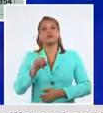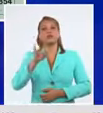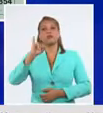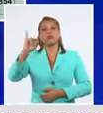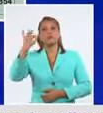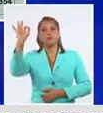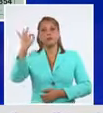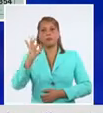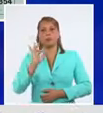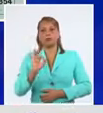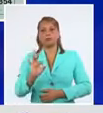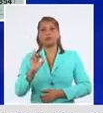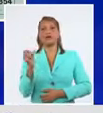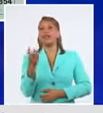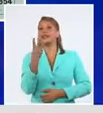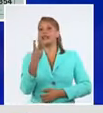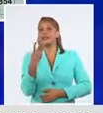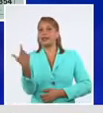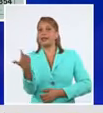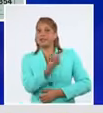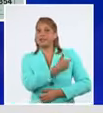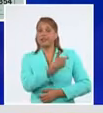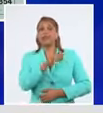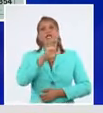53,6% la tercera dosis y el